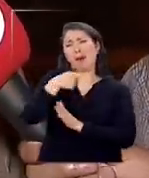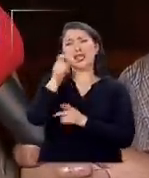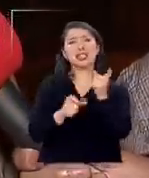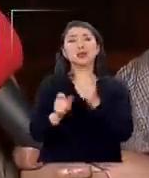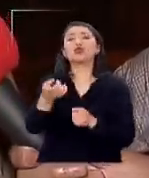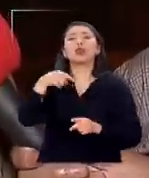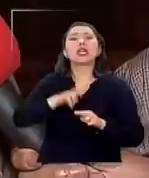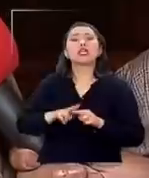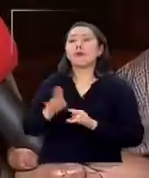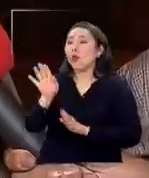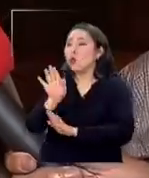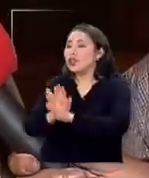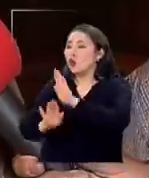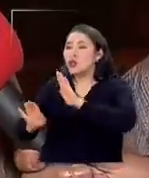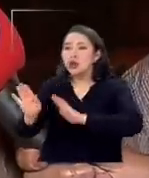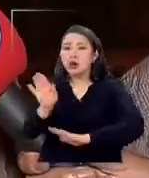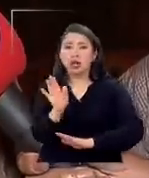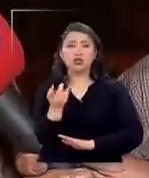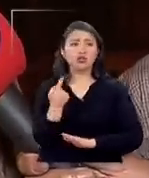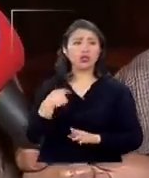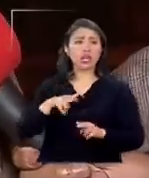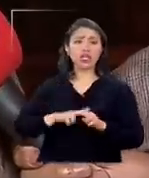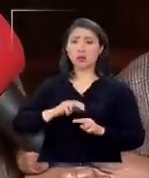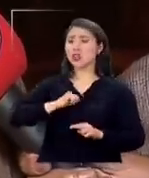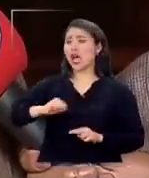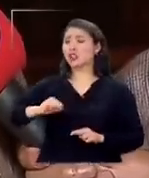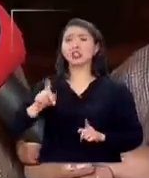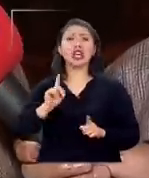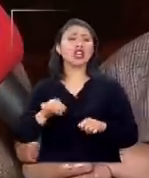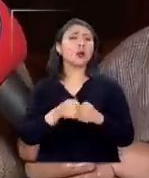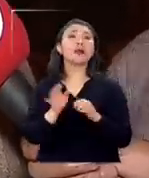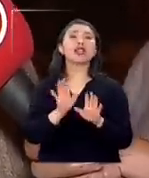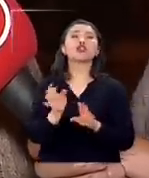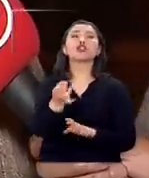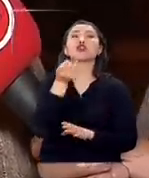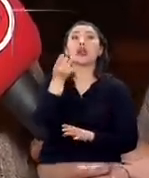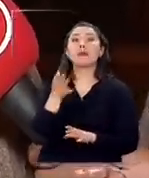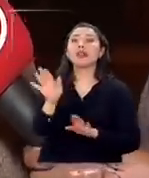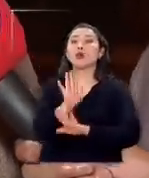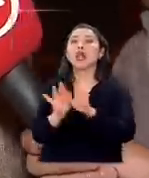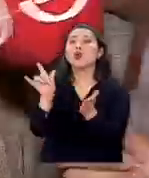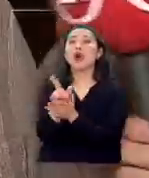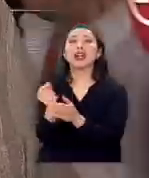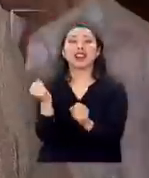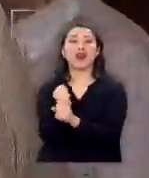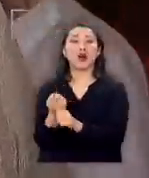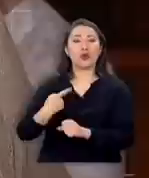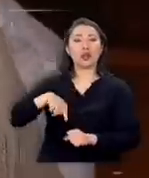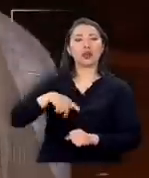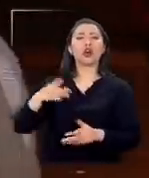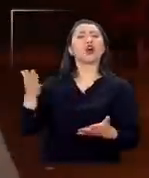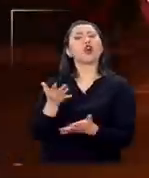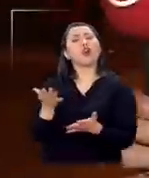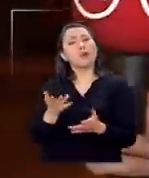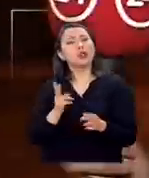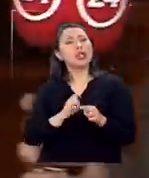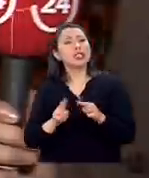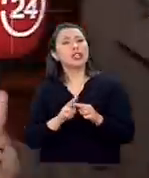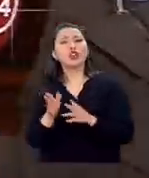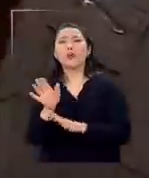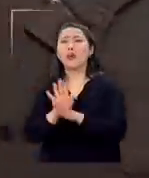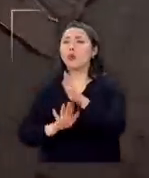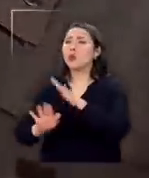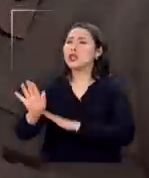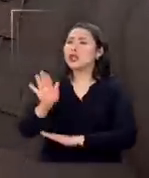estamos cuidando nada más. Nosotros no hacemos nada daño a nadie, solamente queremos cuidar nuestra fuente de trabajo. ¿De qué manera se están entonces cuidando para